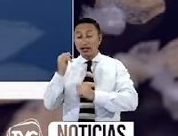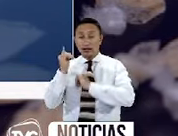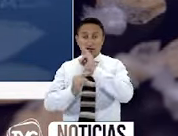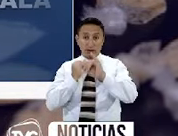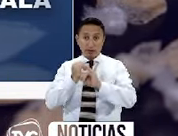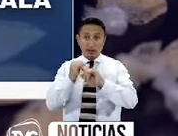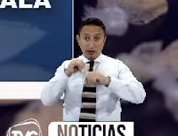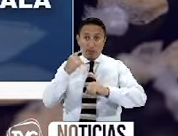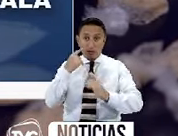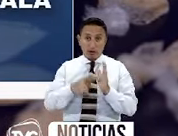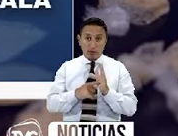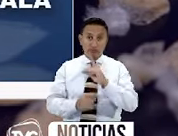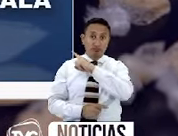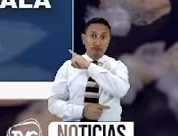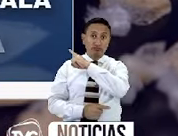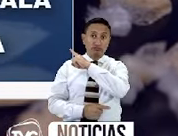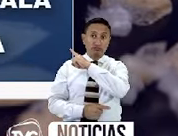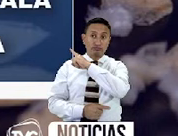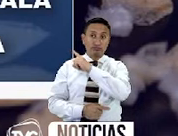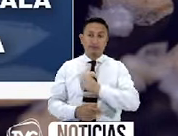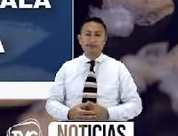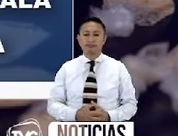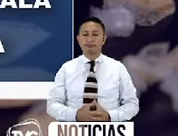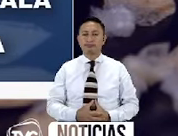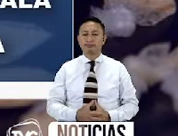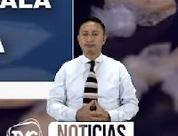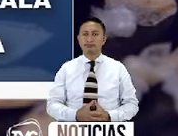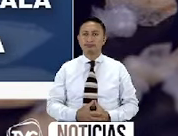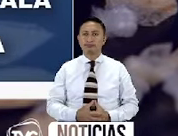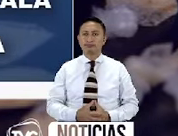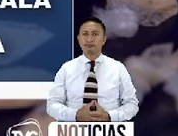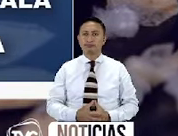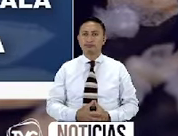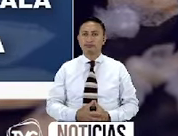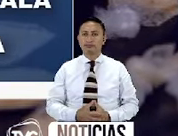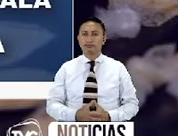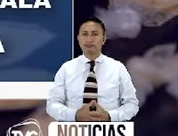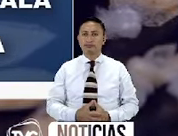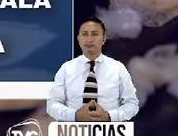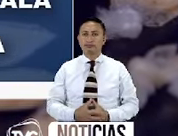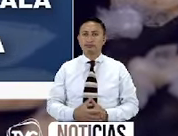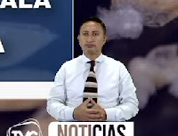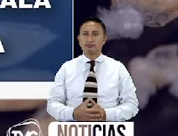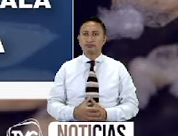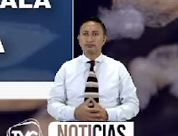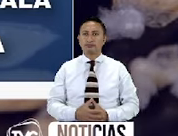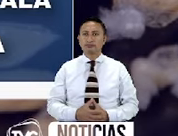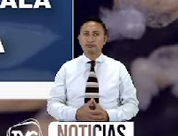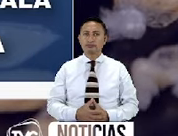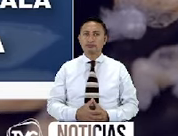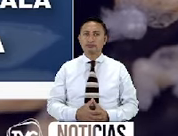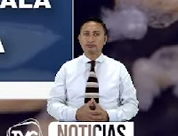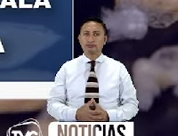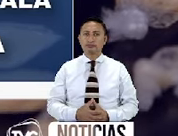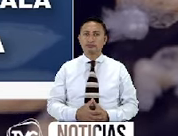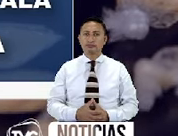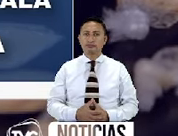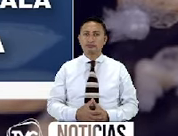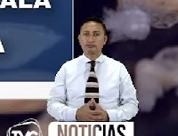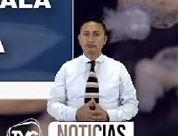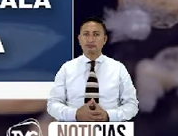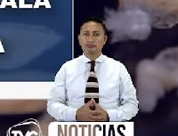una pena de entre 22 y 26 años. El tráfico a mediana escala se castigará con 5 y 7 años y